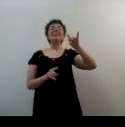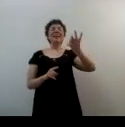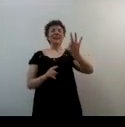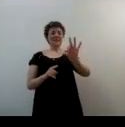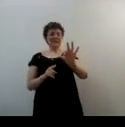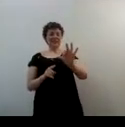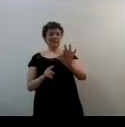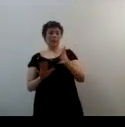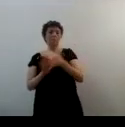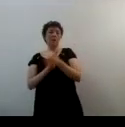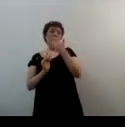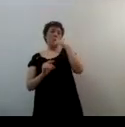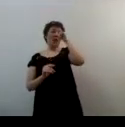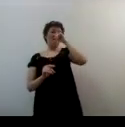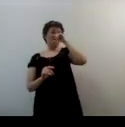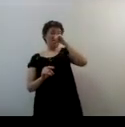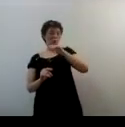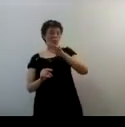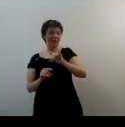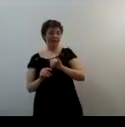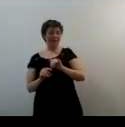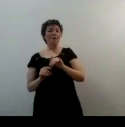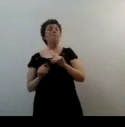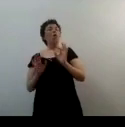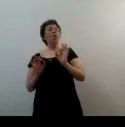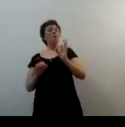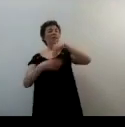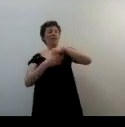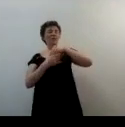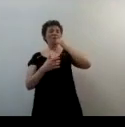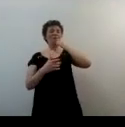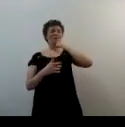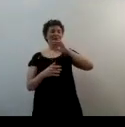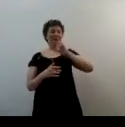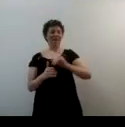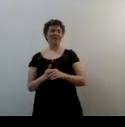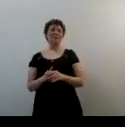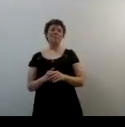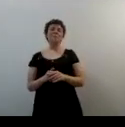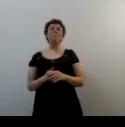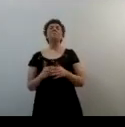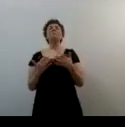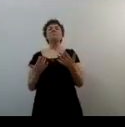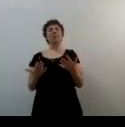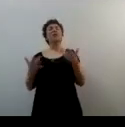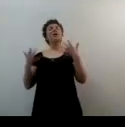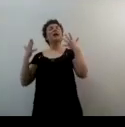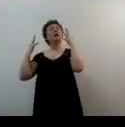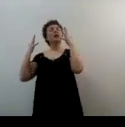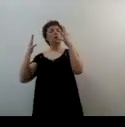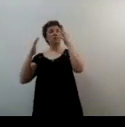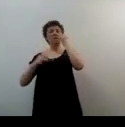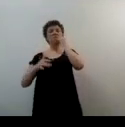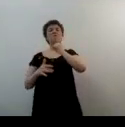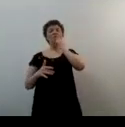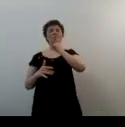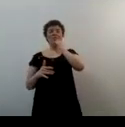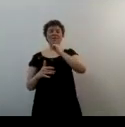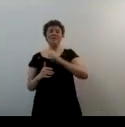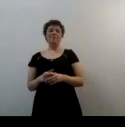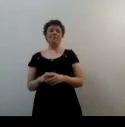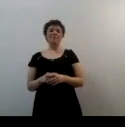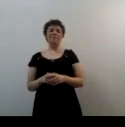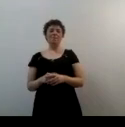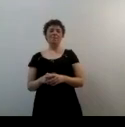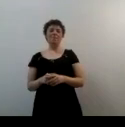tiene el vino, pero obviamente también están en la fruta. Entonces es recomendable el consumo de fruta. Bien, vamos a